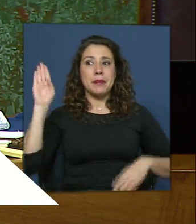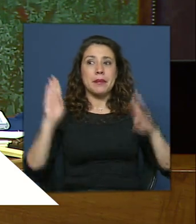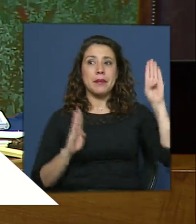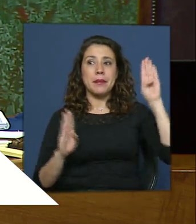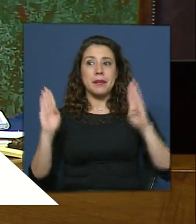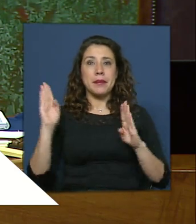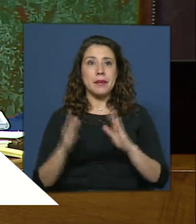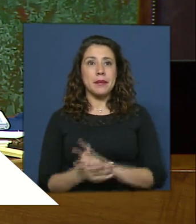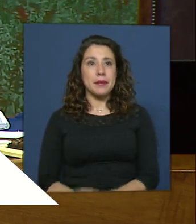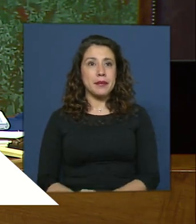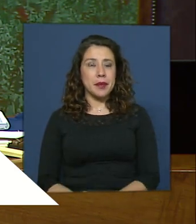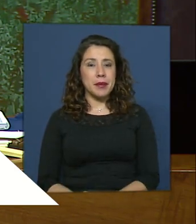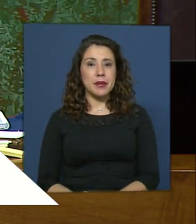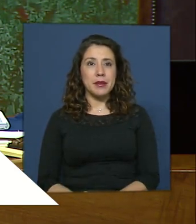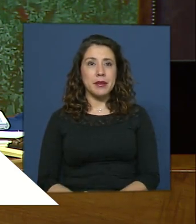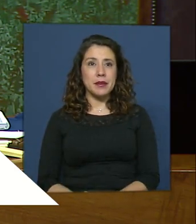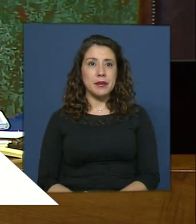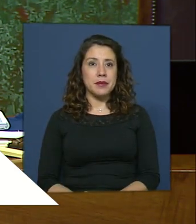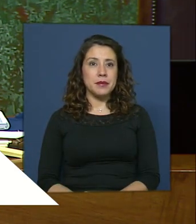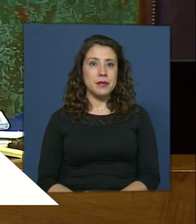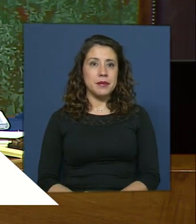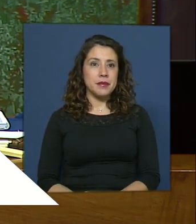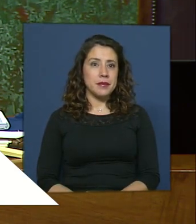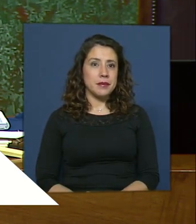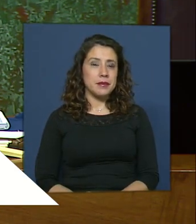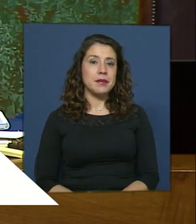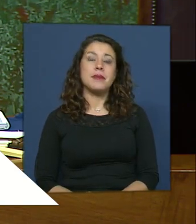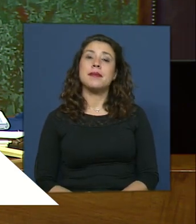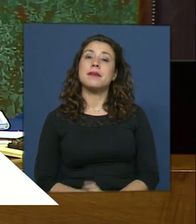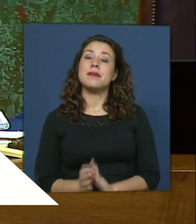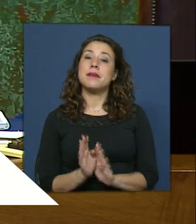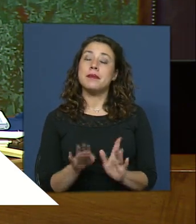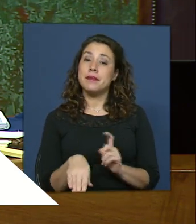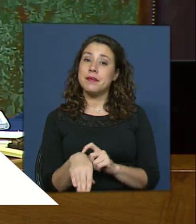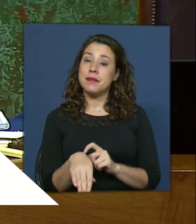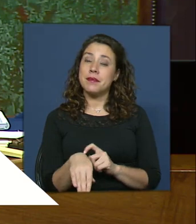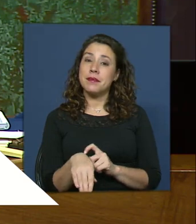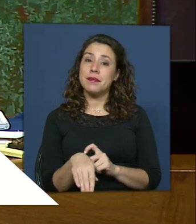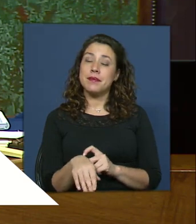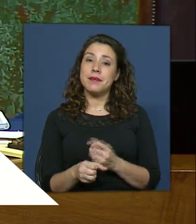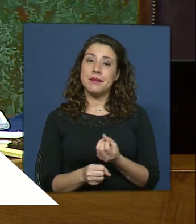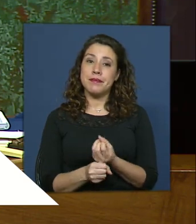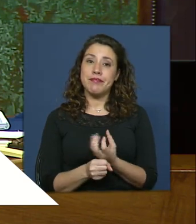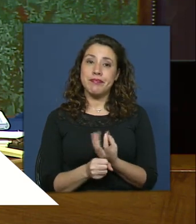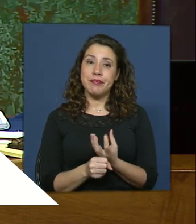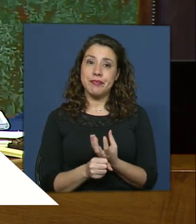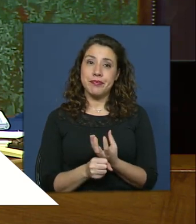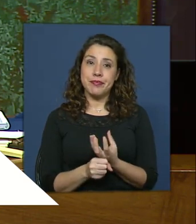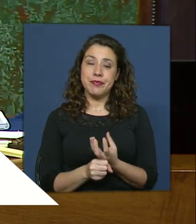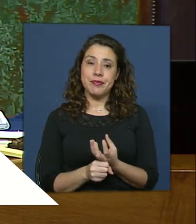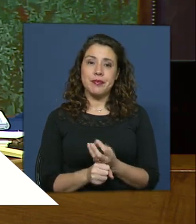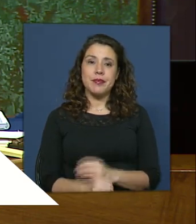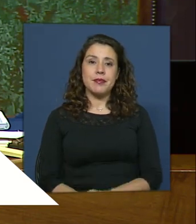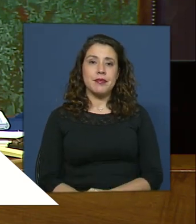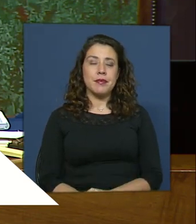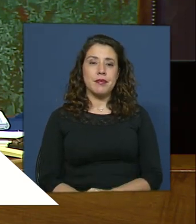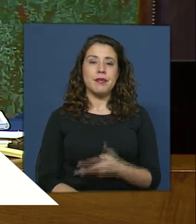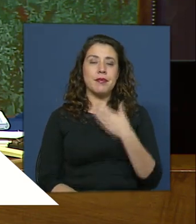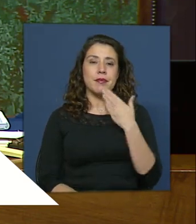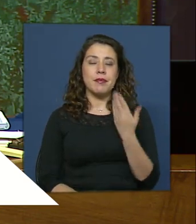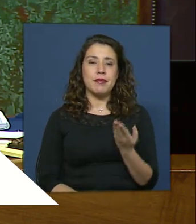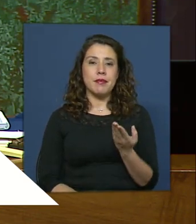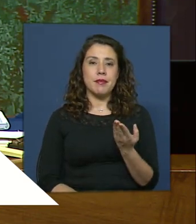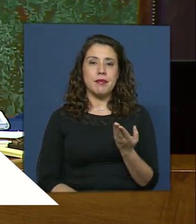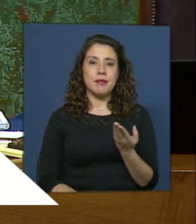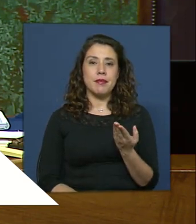mano. Y para concluir esta hora de incidentes y en el tiempo, el Partido Radical Socialdemócrata tiene la palabra